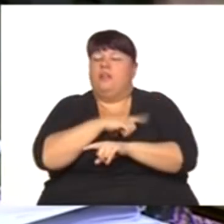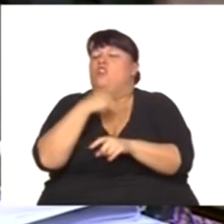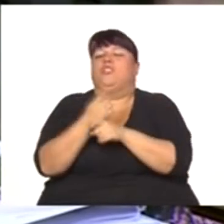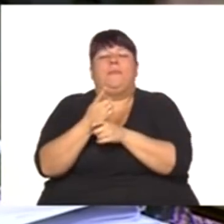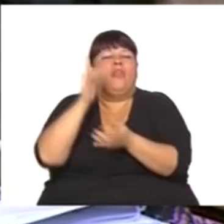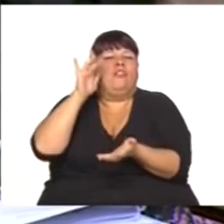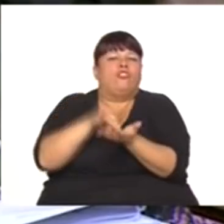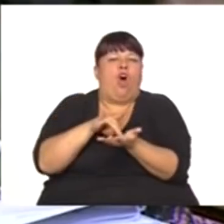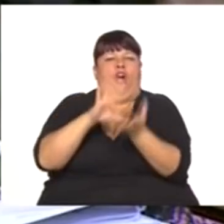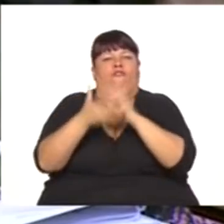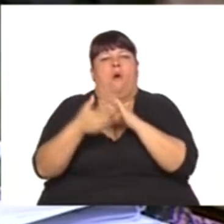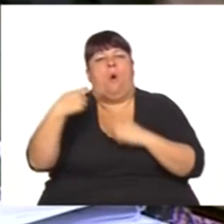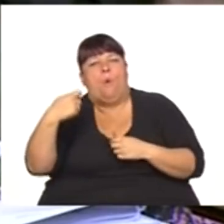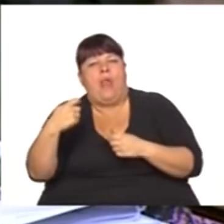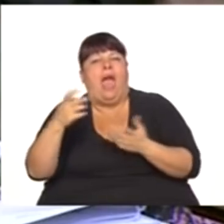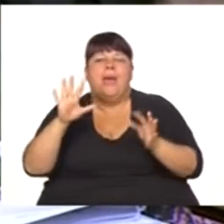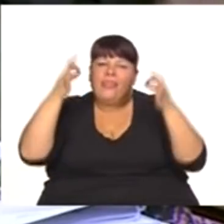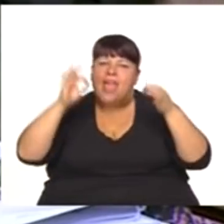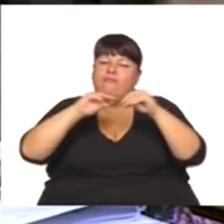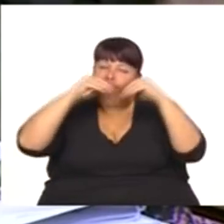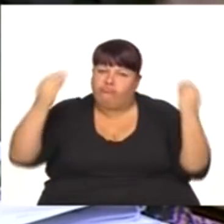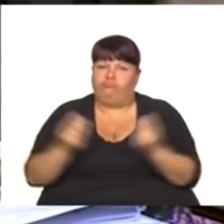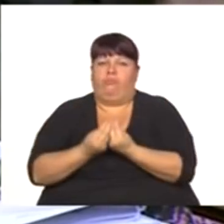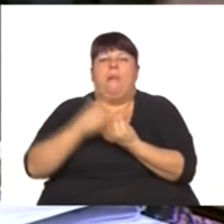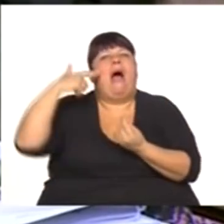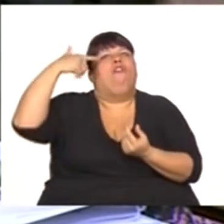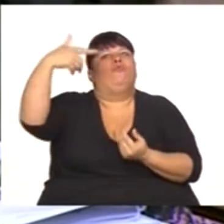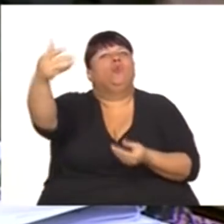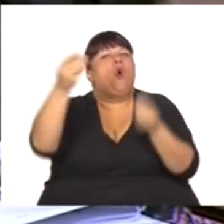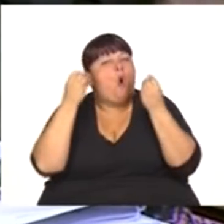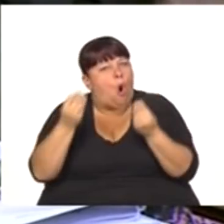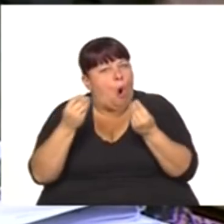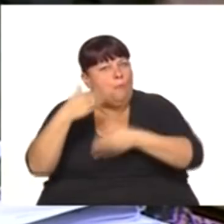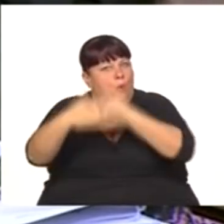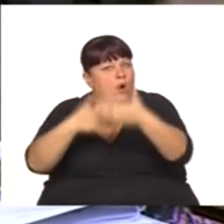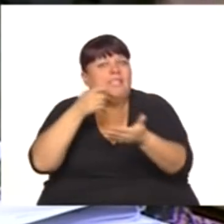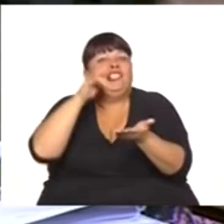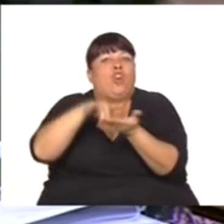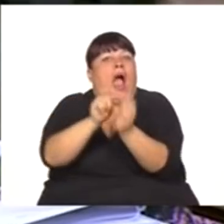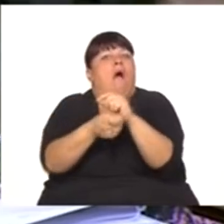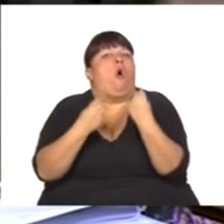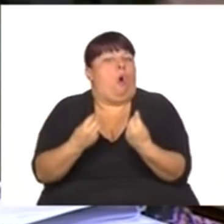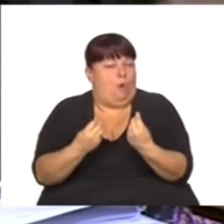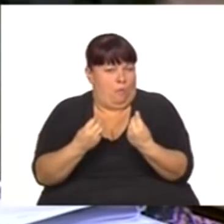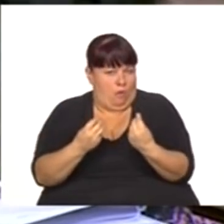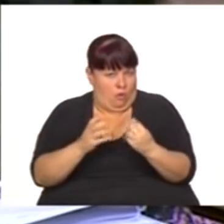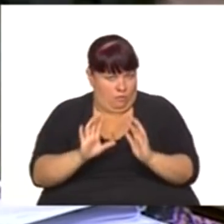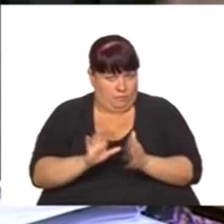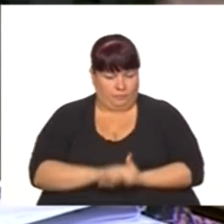puede toquetear el sistema previsional sin tener un número de hacia dónde lo hacemos marchar cuando lo tocamos.